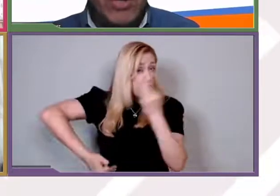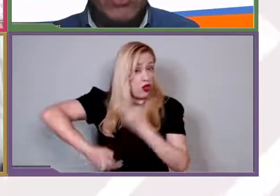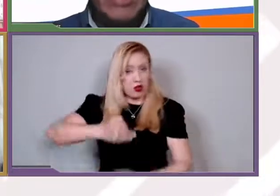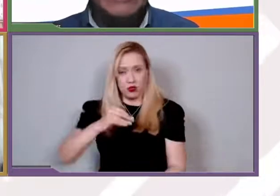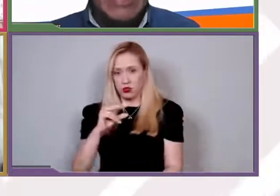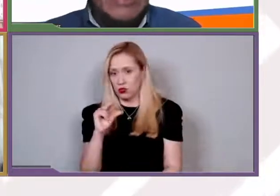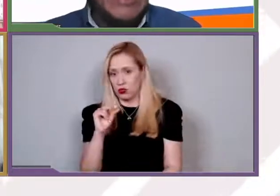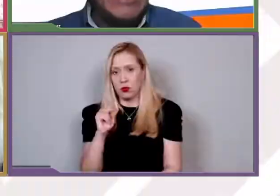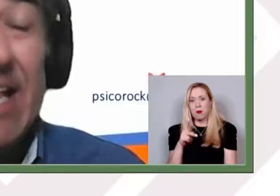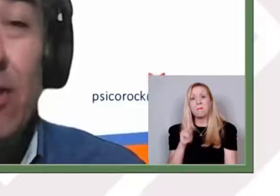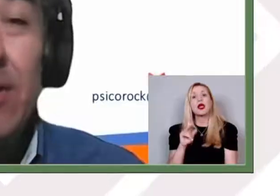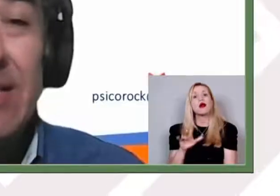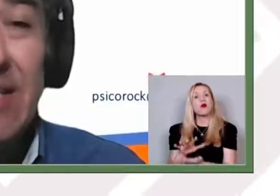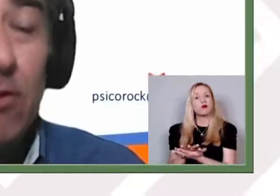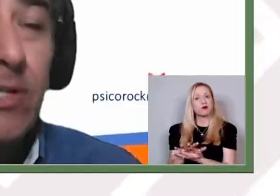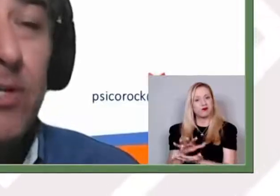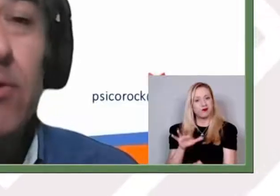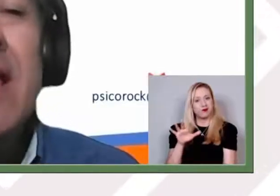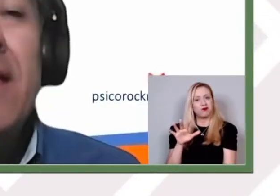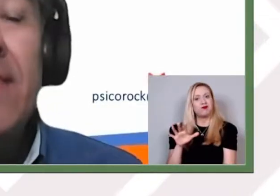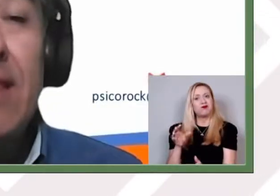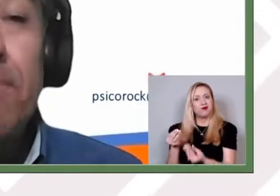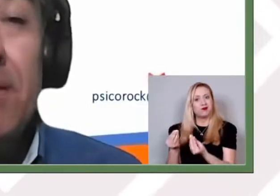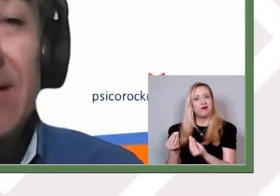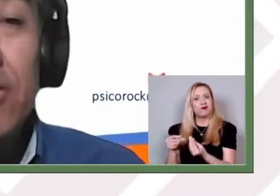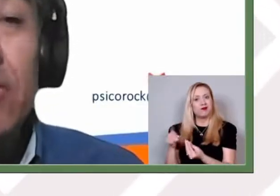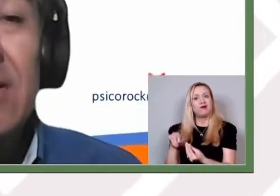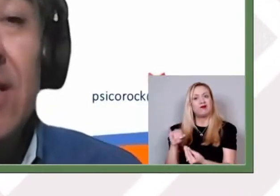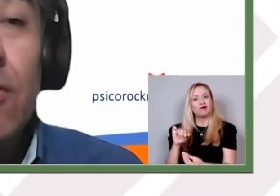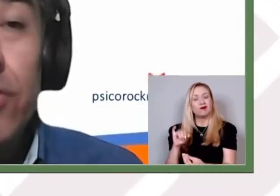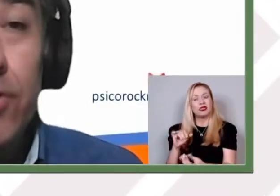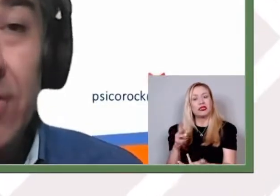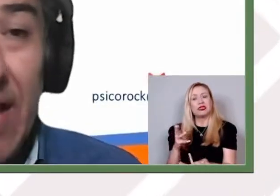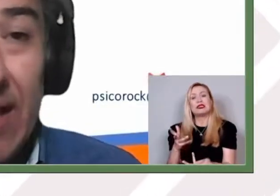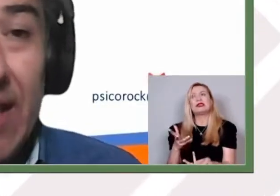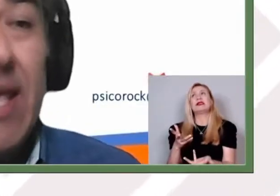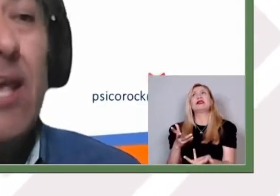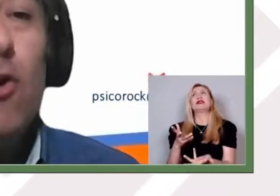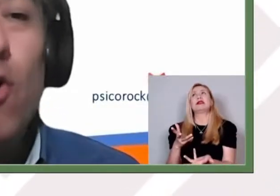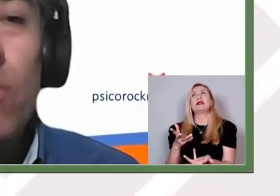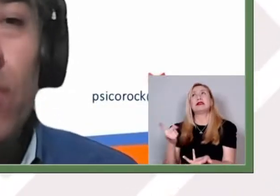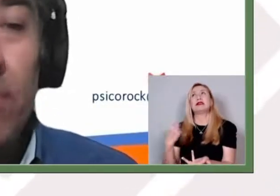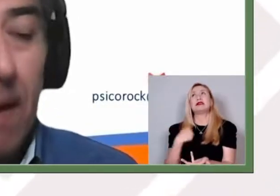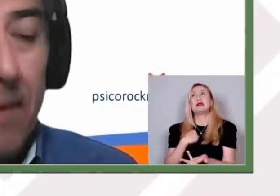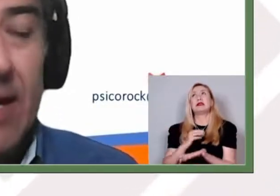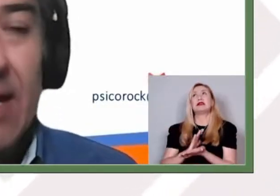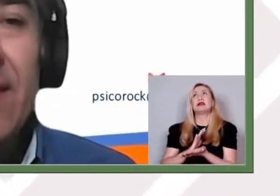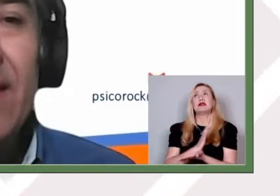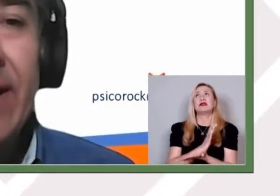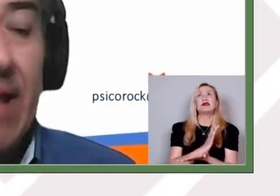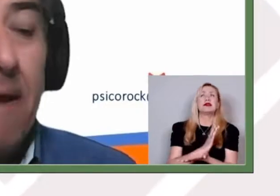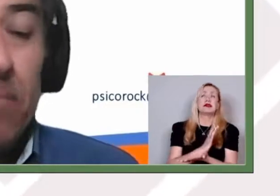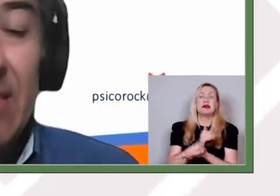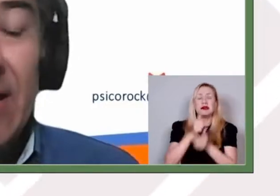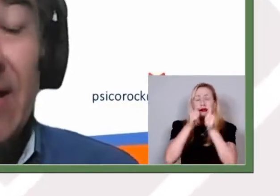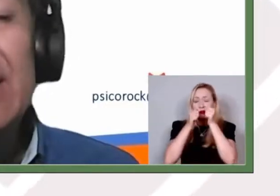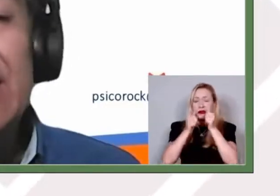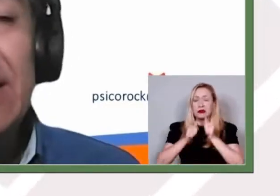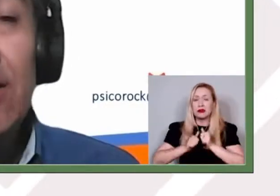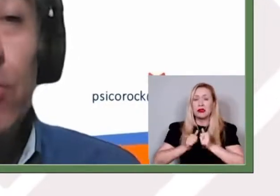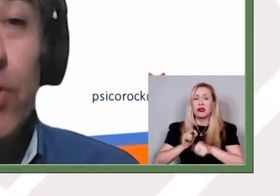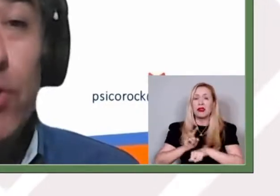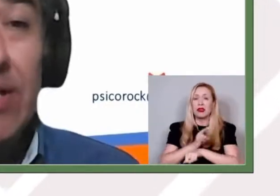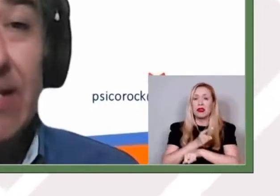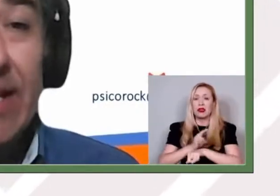muchos de ellos están en toda esta situación de deprivación psicosocial y no hubo la manera de que